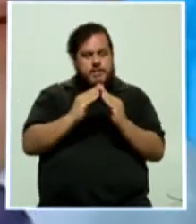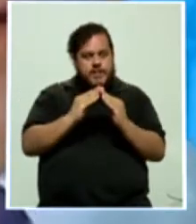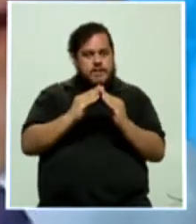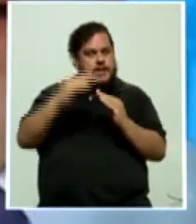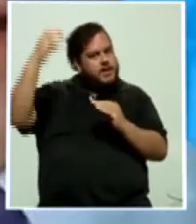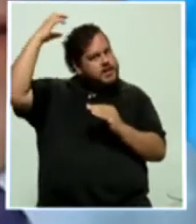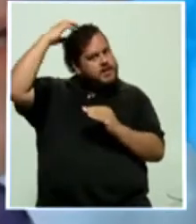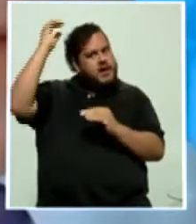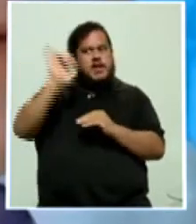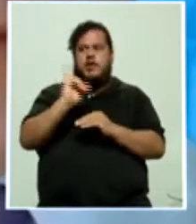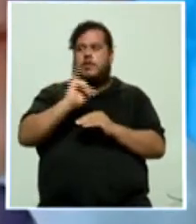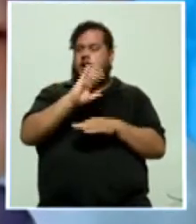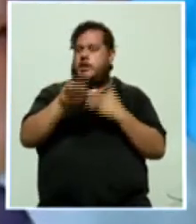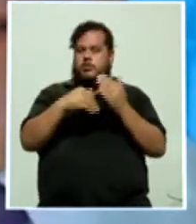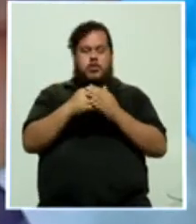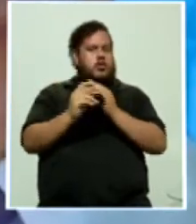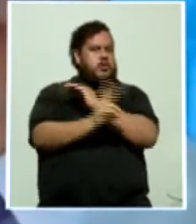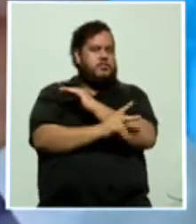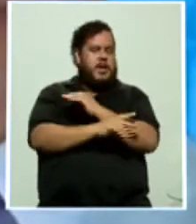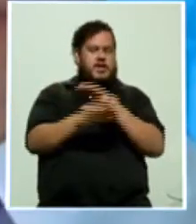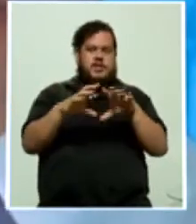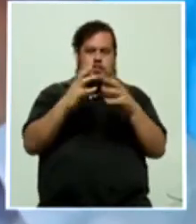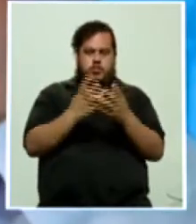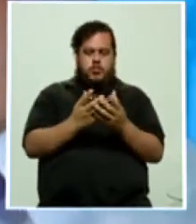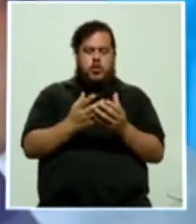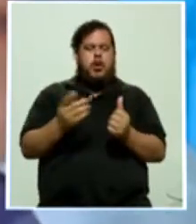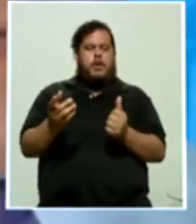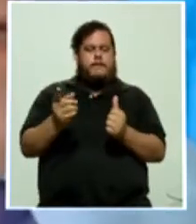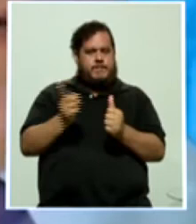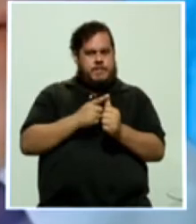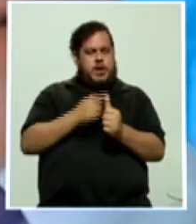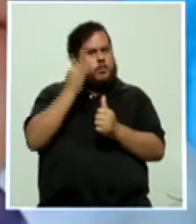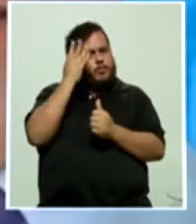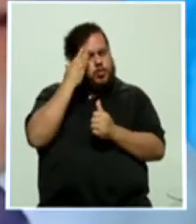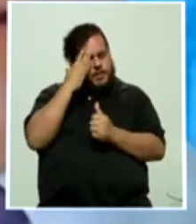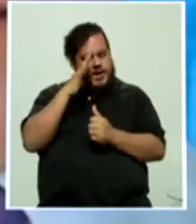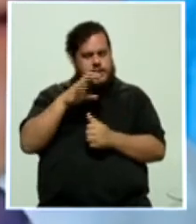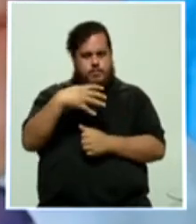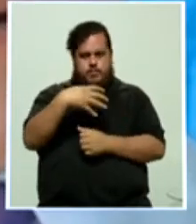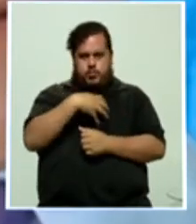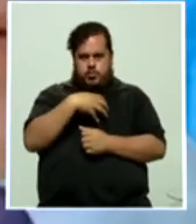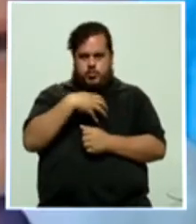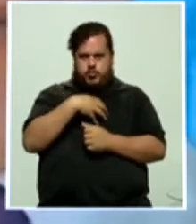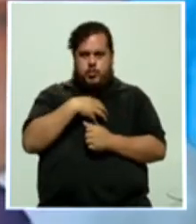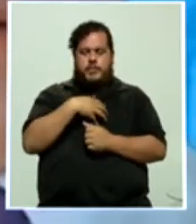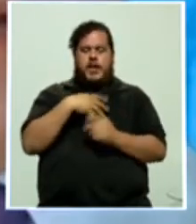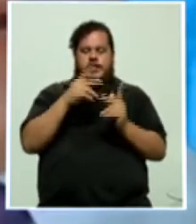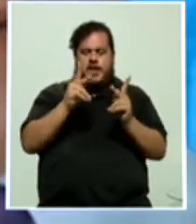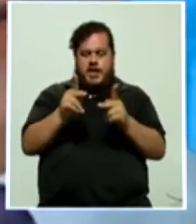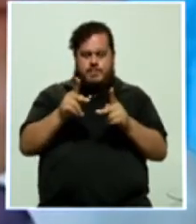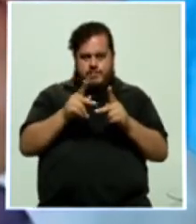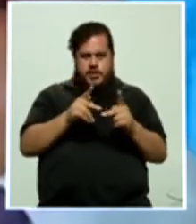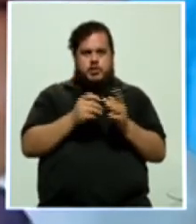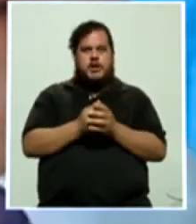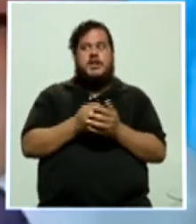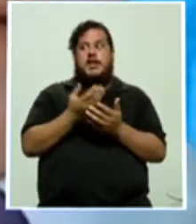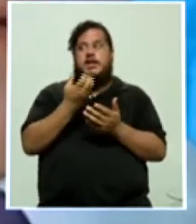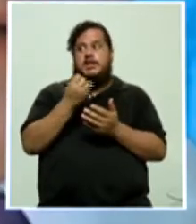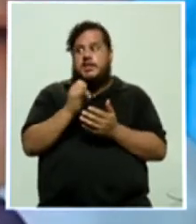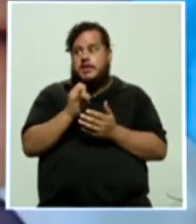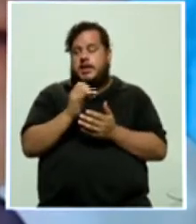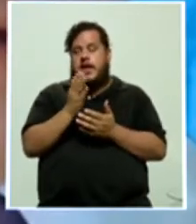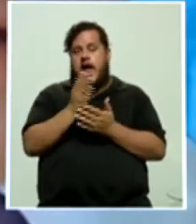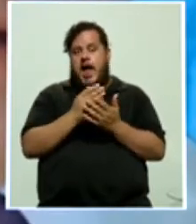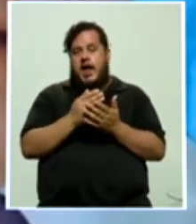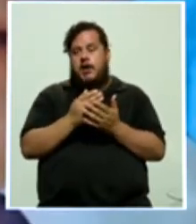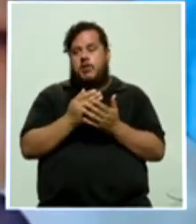del mundo. Tiene que primero preocuparse por sus propios residentes, sí, por la situación particular que se vive en la relación muy íntima entre